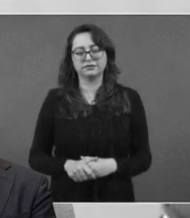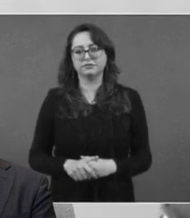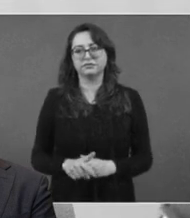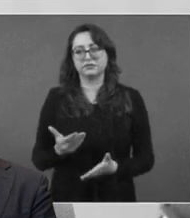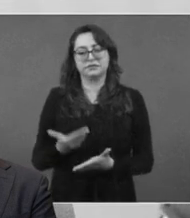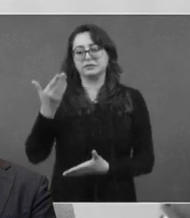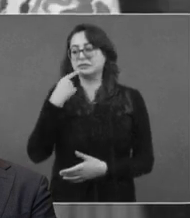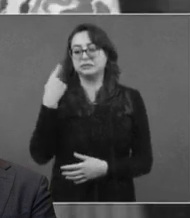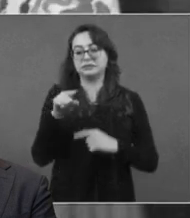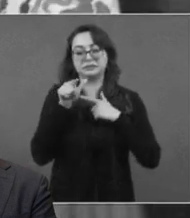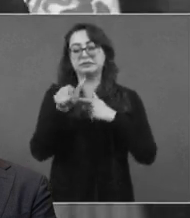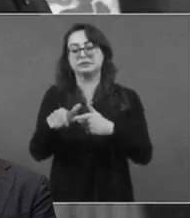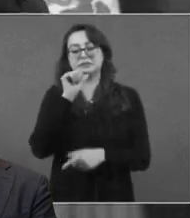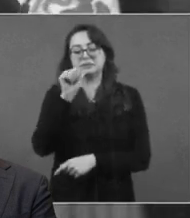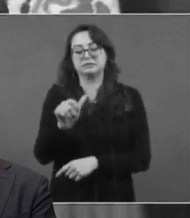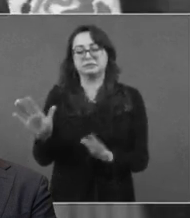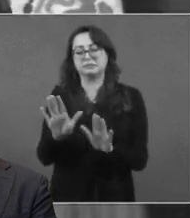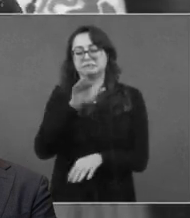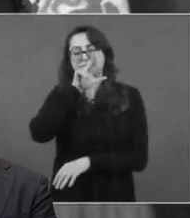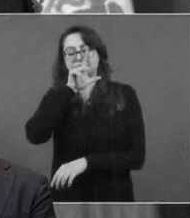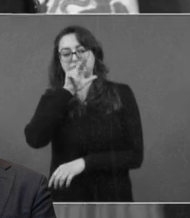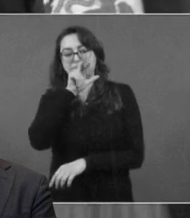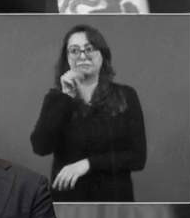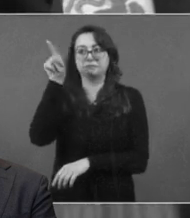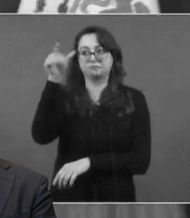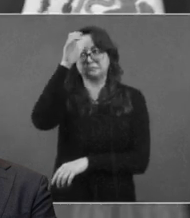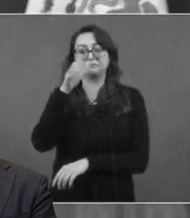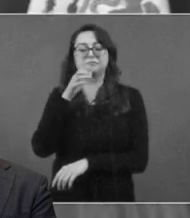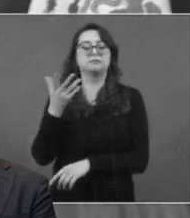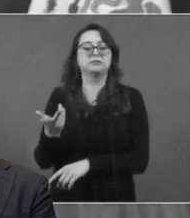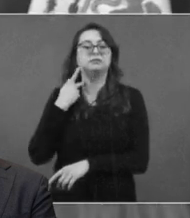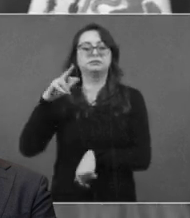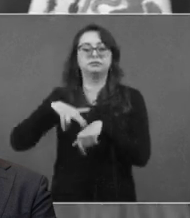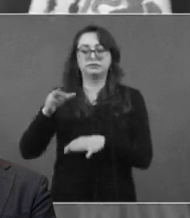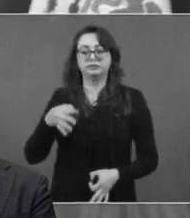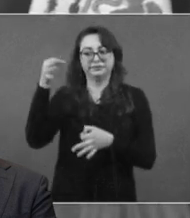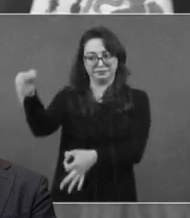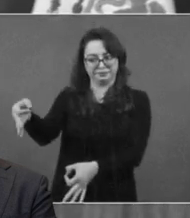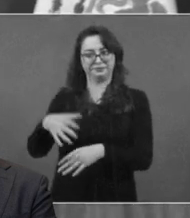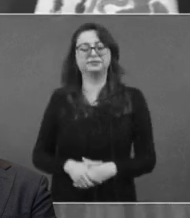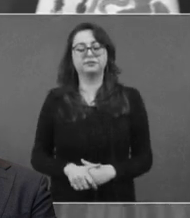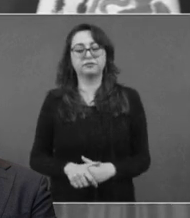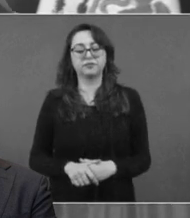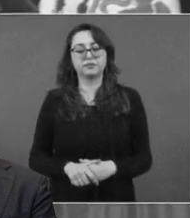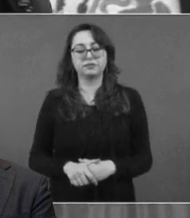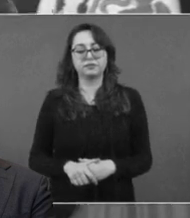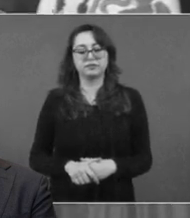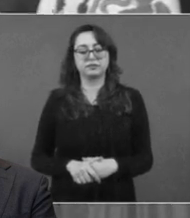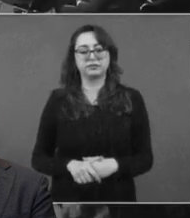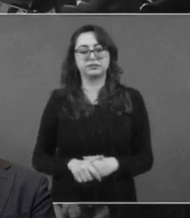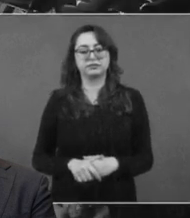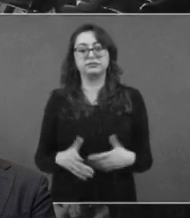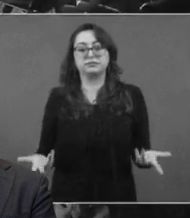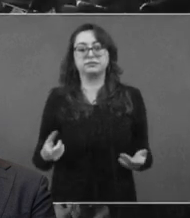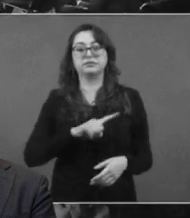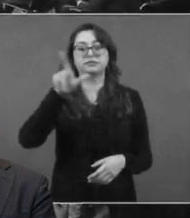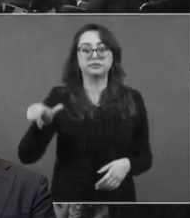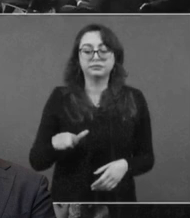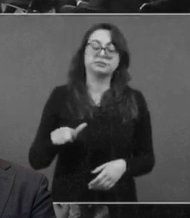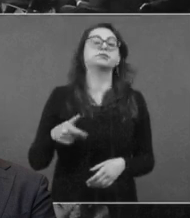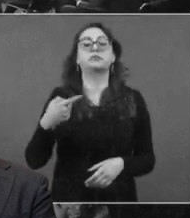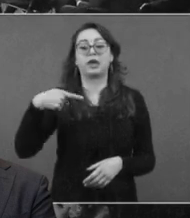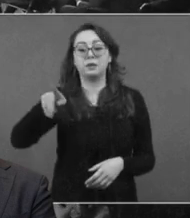acción penal. El oficio de la procuradora de entonces, del señor Calderón. Y en la calle, en los mítines,